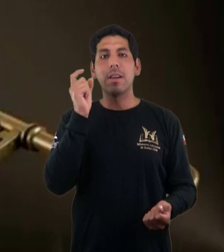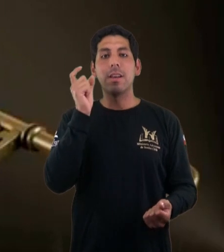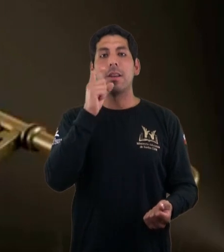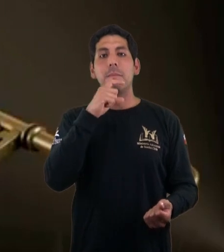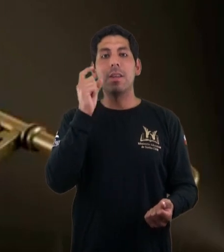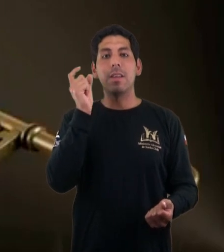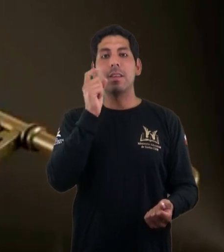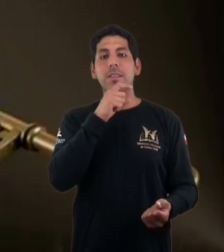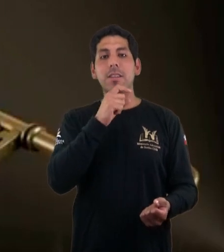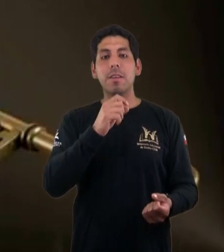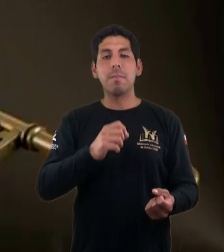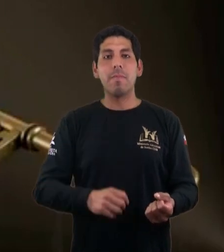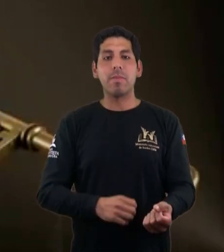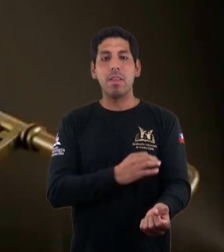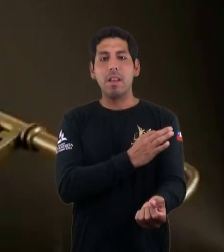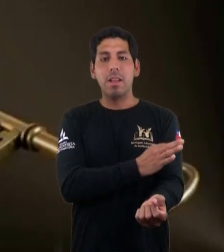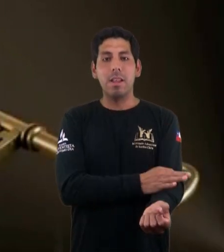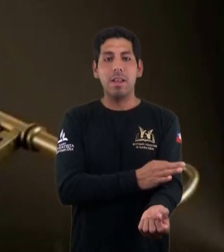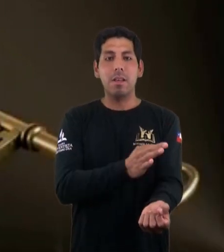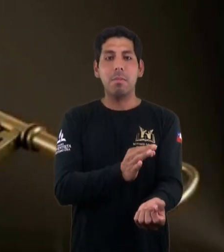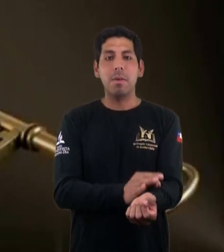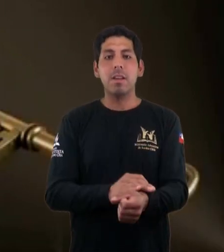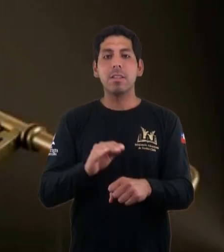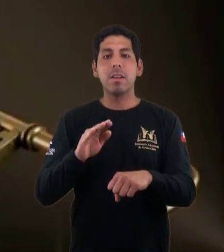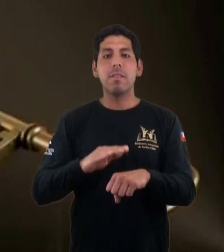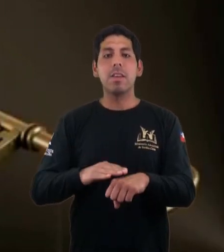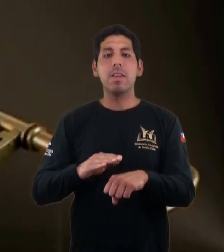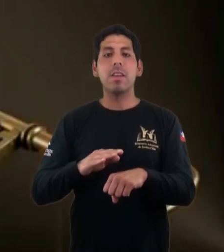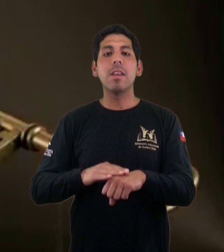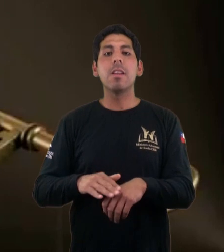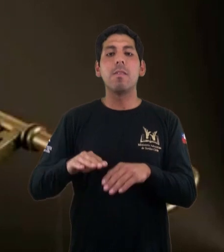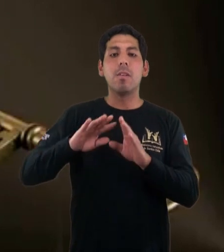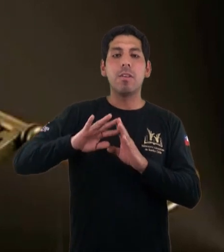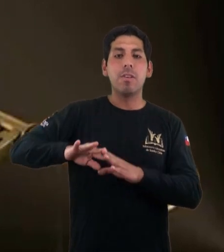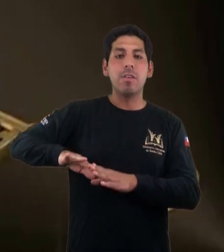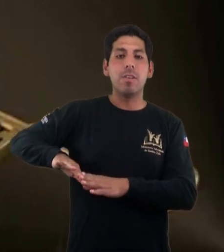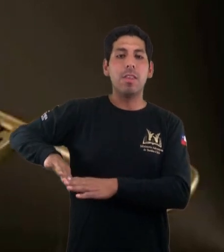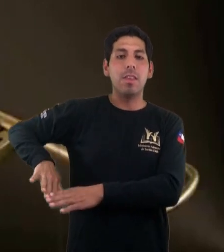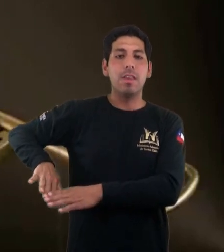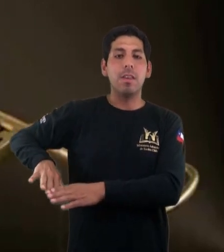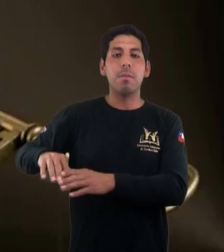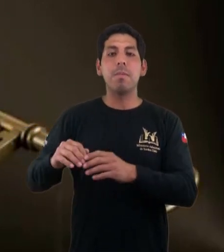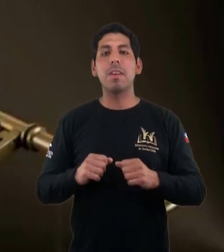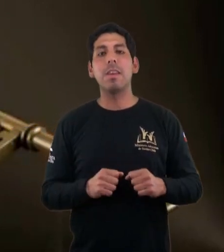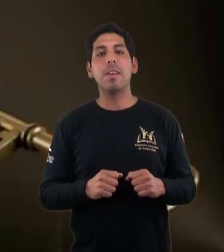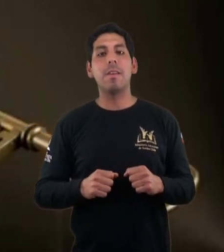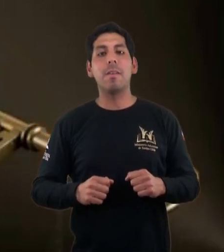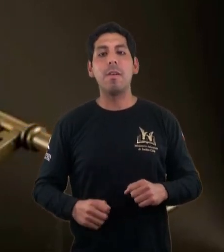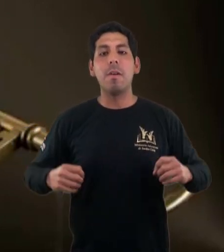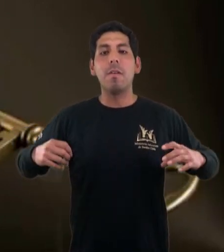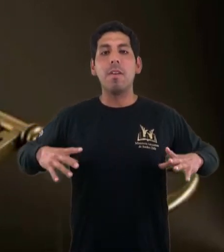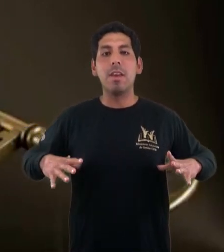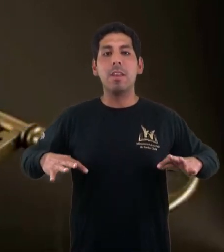El Espíritu Santo La mancha mil borró de mí,